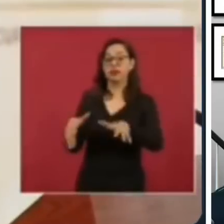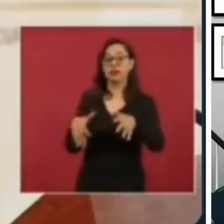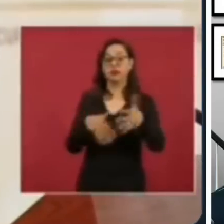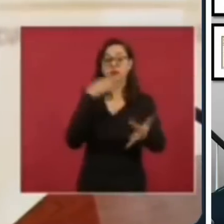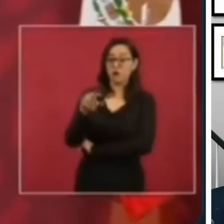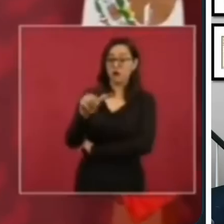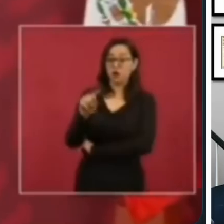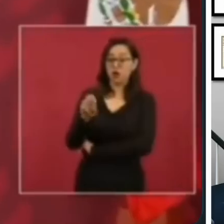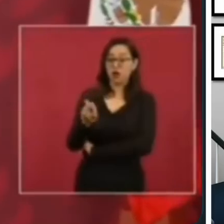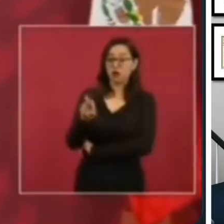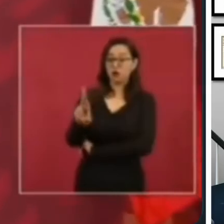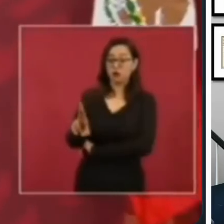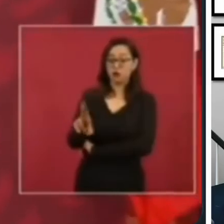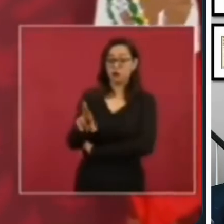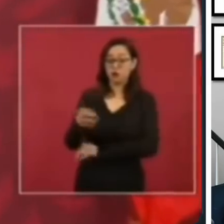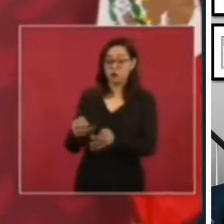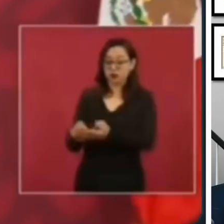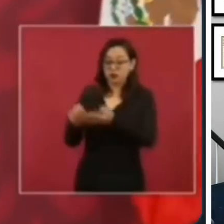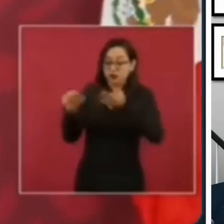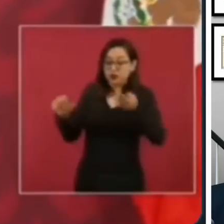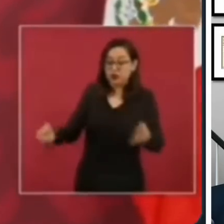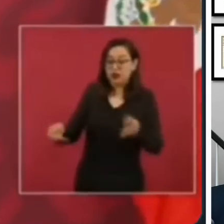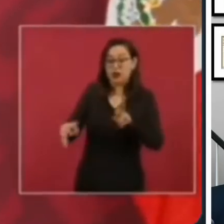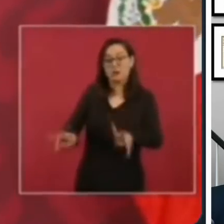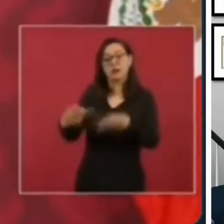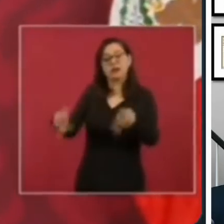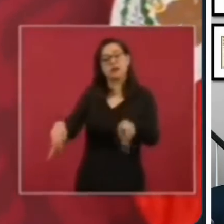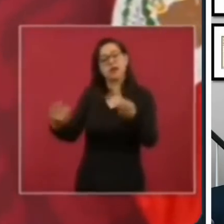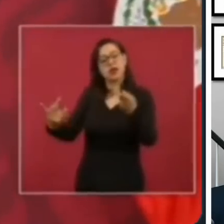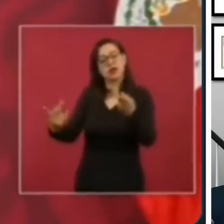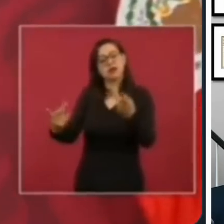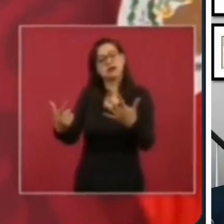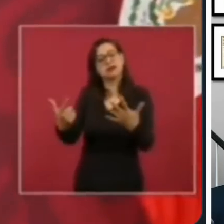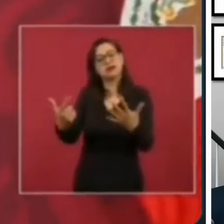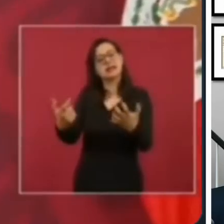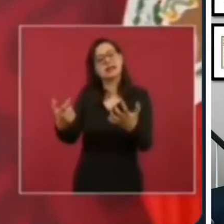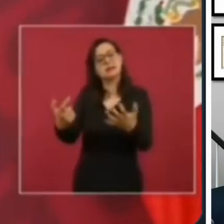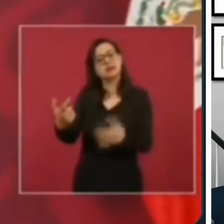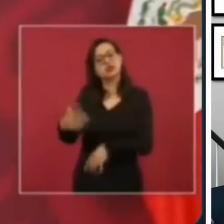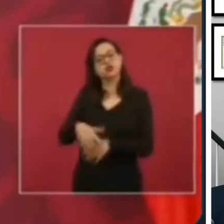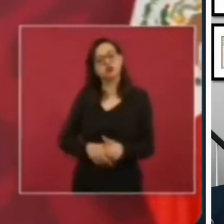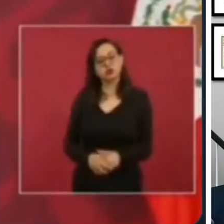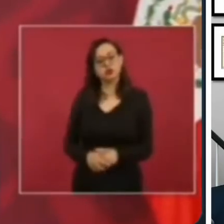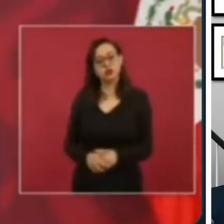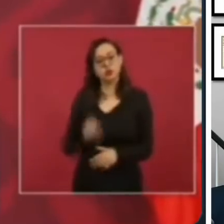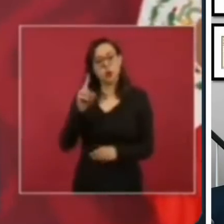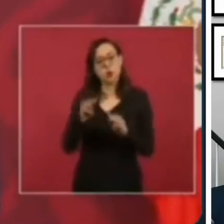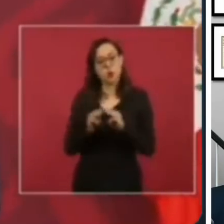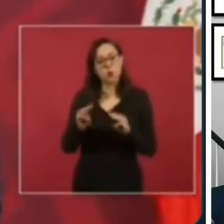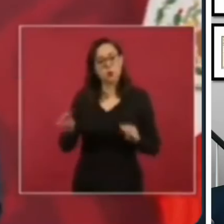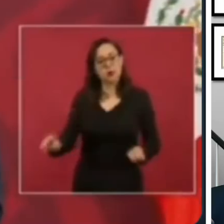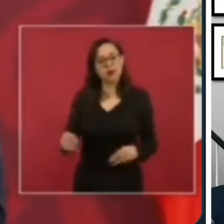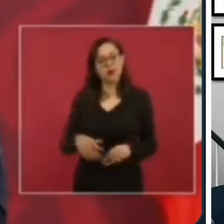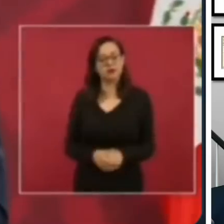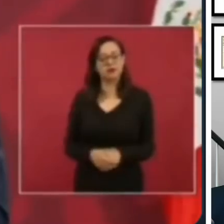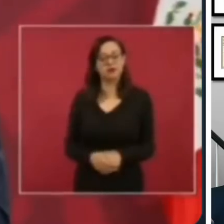conservadores. Ahora sí vamos a ver cómo los militares se trasladan a esos dos tramos del